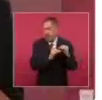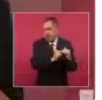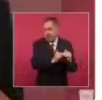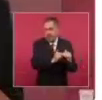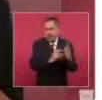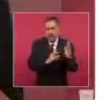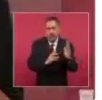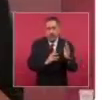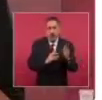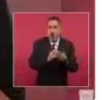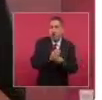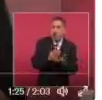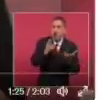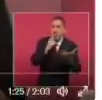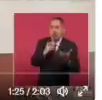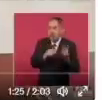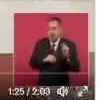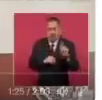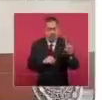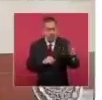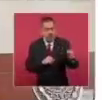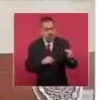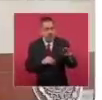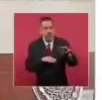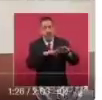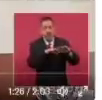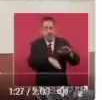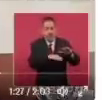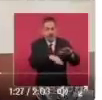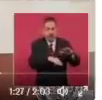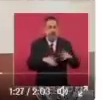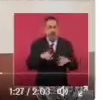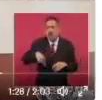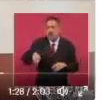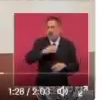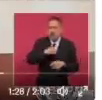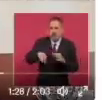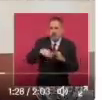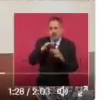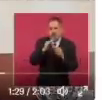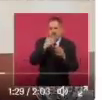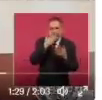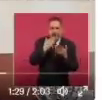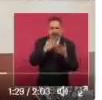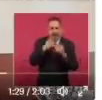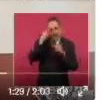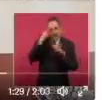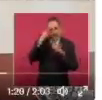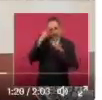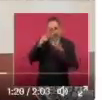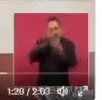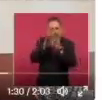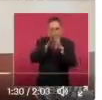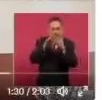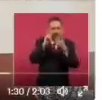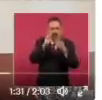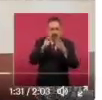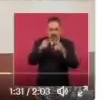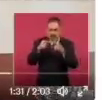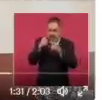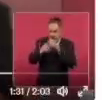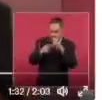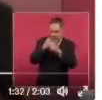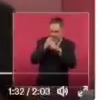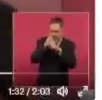el volumen utilizado, y eso se está cumpliendo, y el propósito es que cada